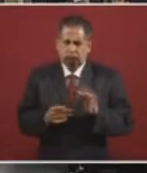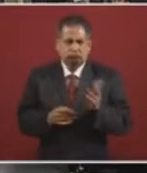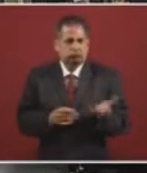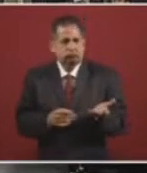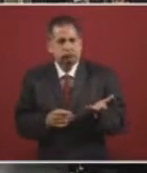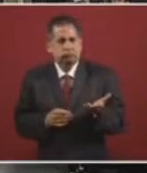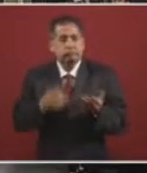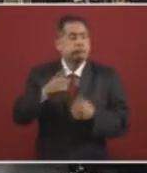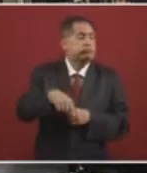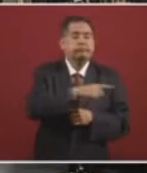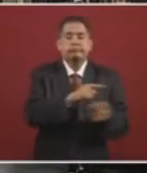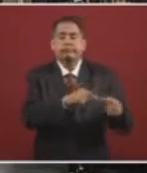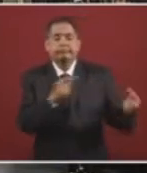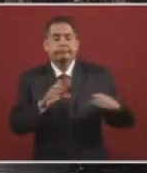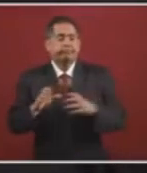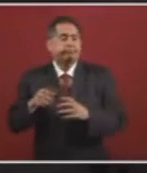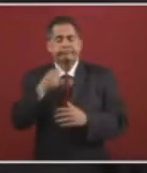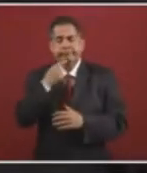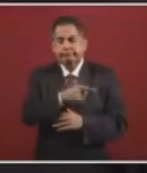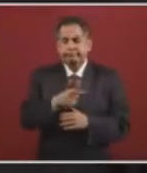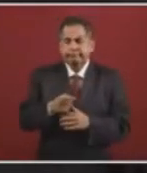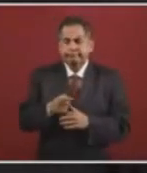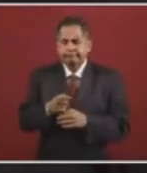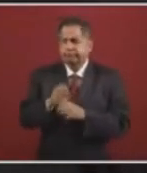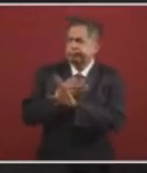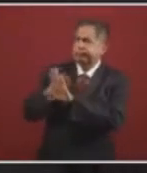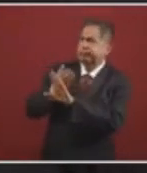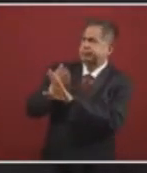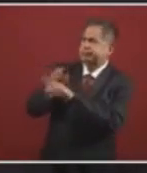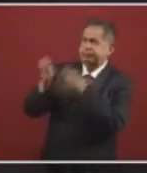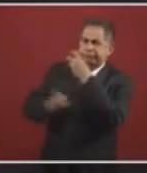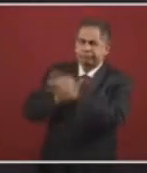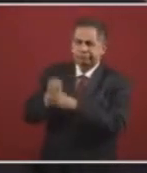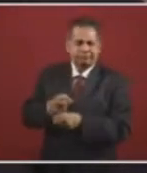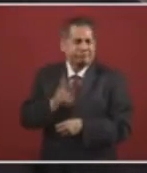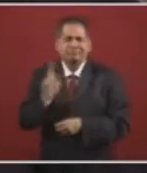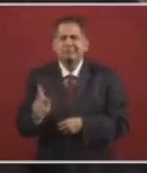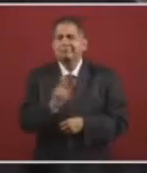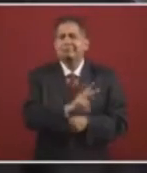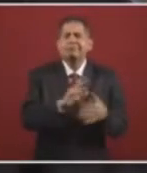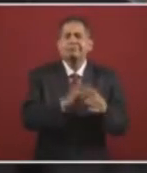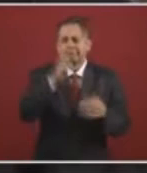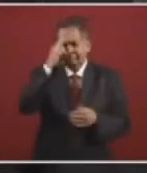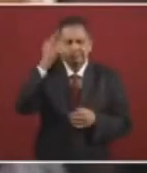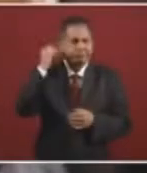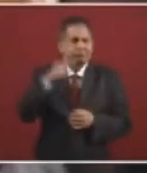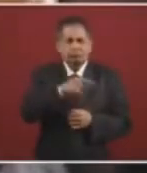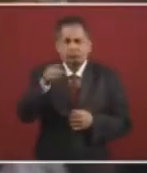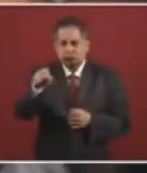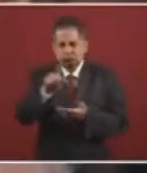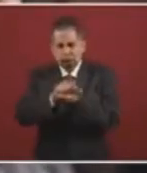la oposición se ha ido contra usted, y es una narrativa muy similar. Usted